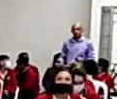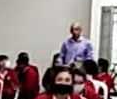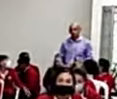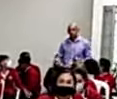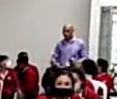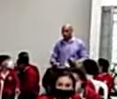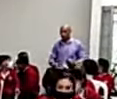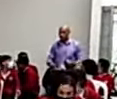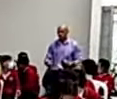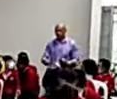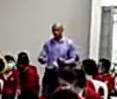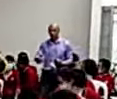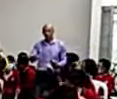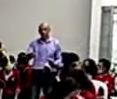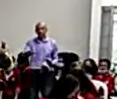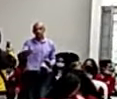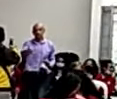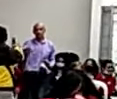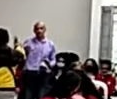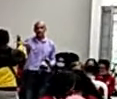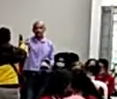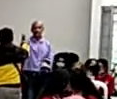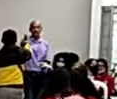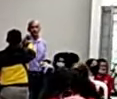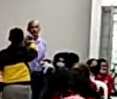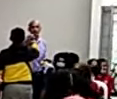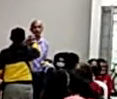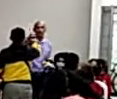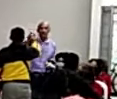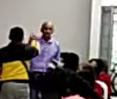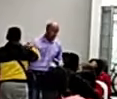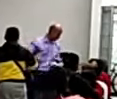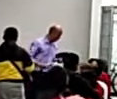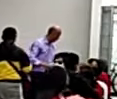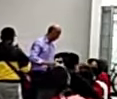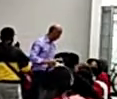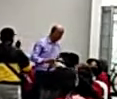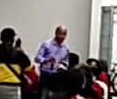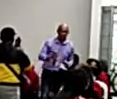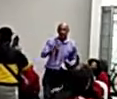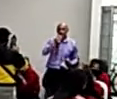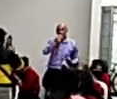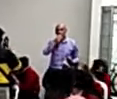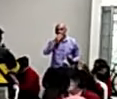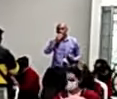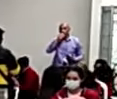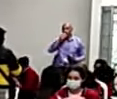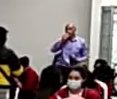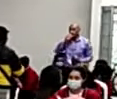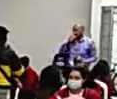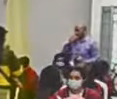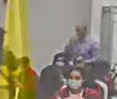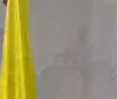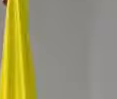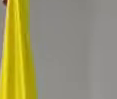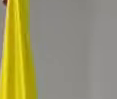podamos comunicar de la mejor manera, agradeciéndole su presencia y su compromiso y la labor pedagógica que está haciendo, profe.